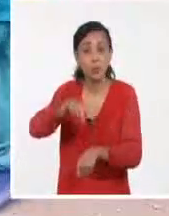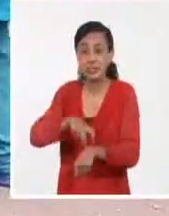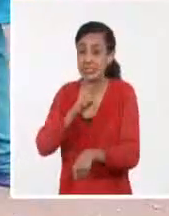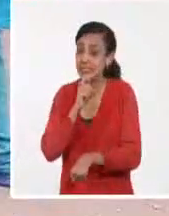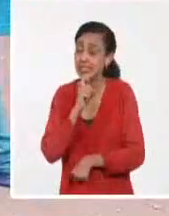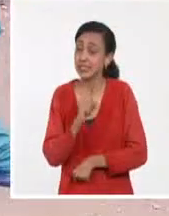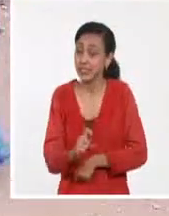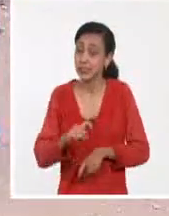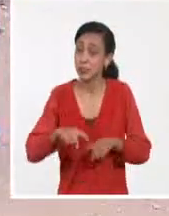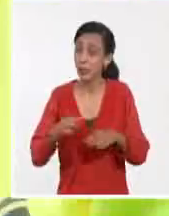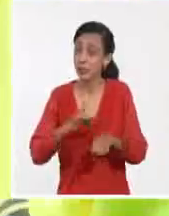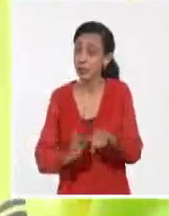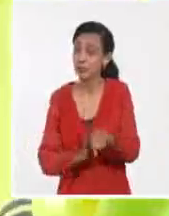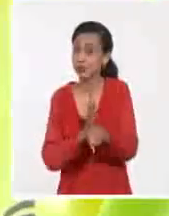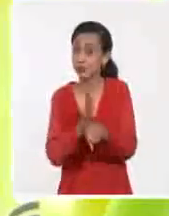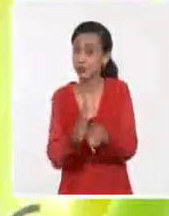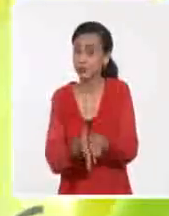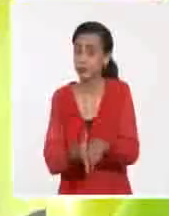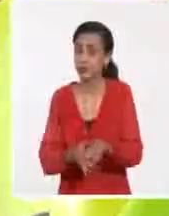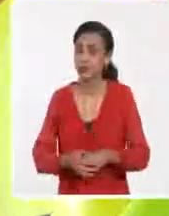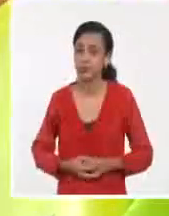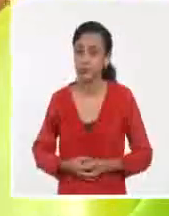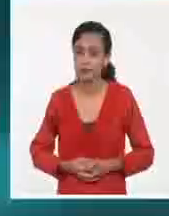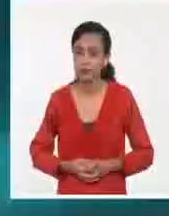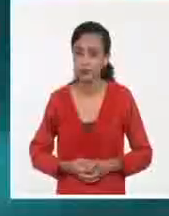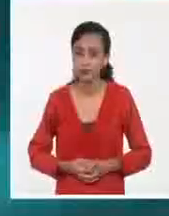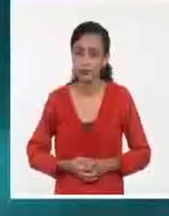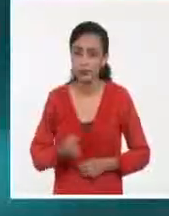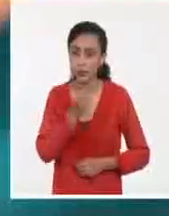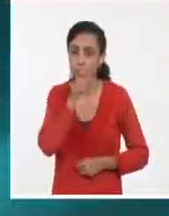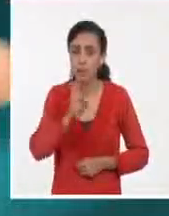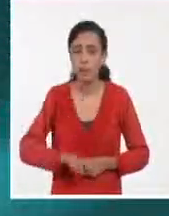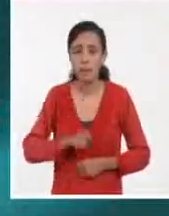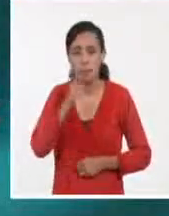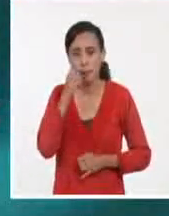difíciles que se vivieron en este lado de Cuba. El camarógrafo